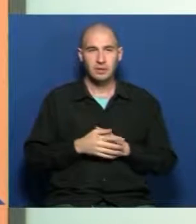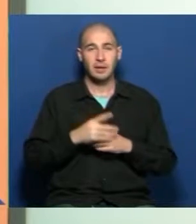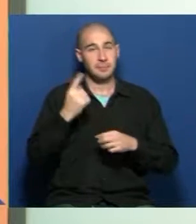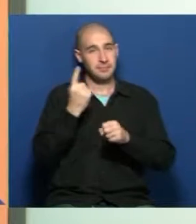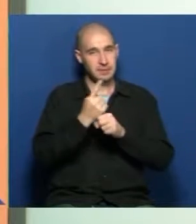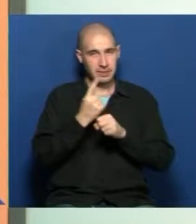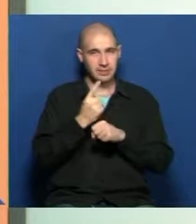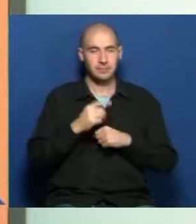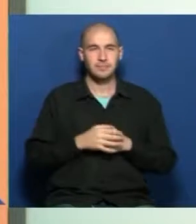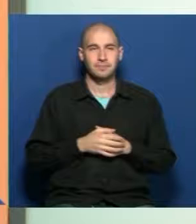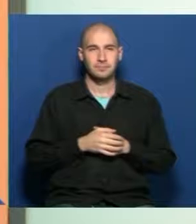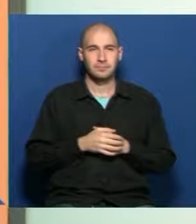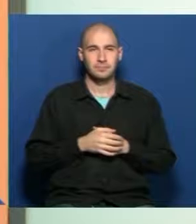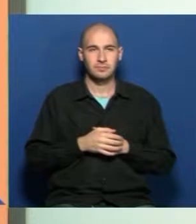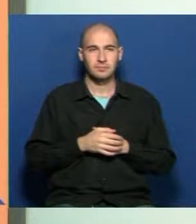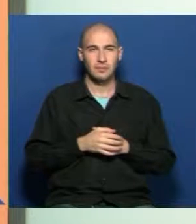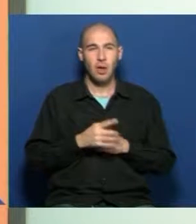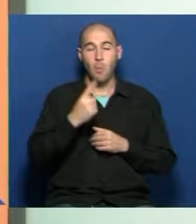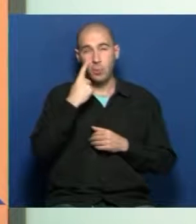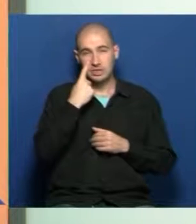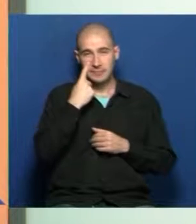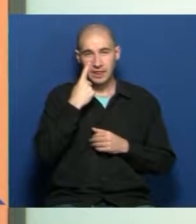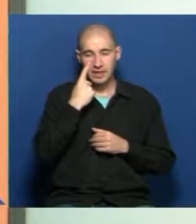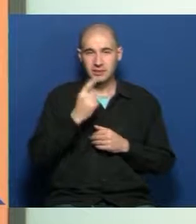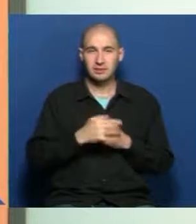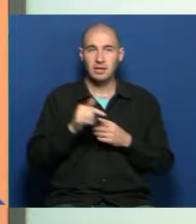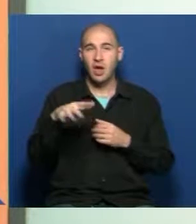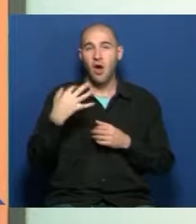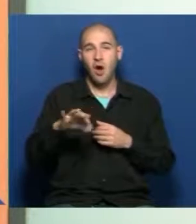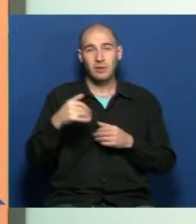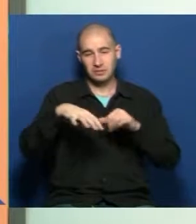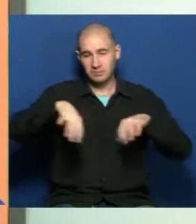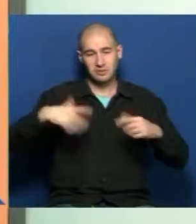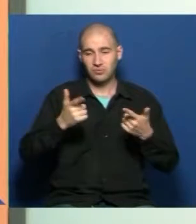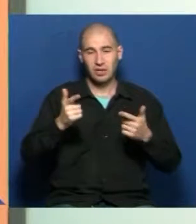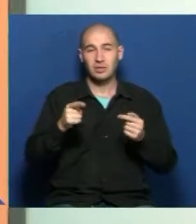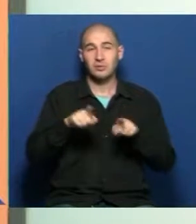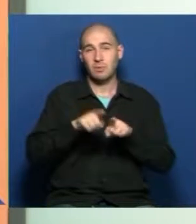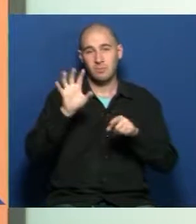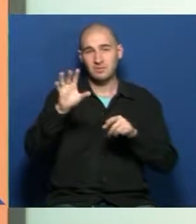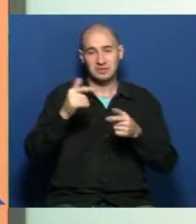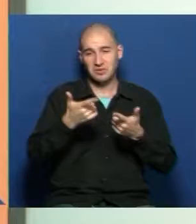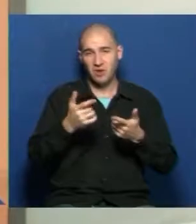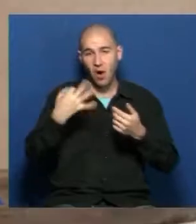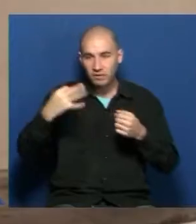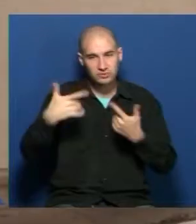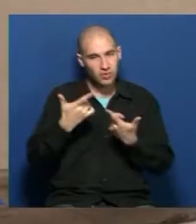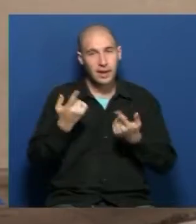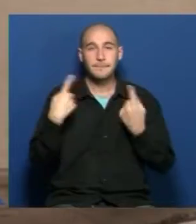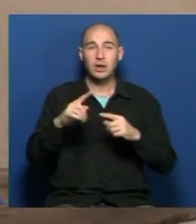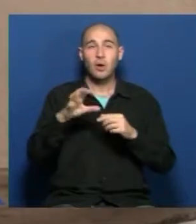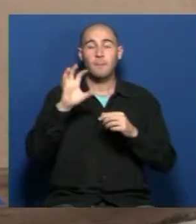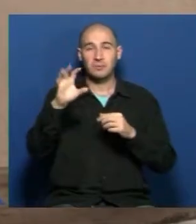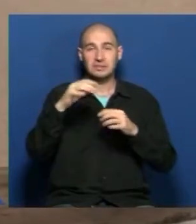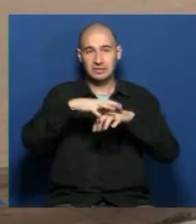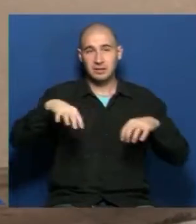primero. El municipio no tiene obligación de desdoblar, como no lo va a tener la provincia. Pero si la provincia